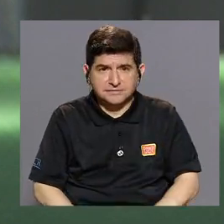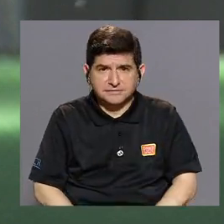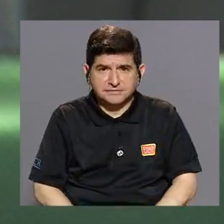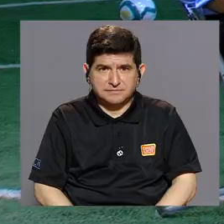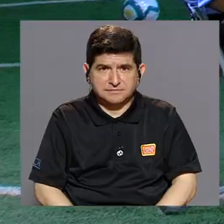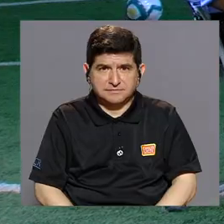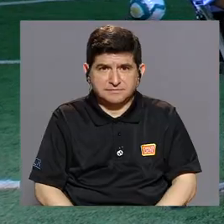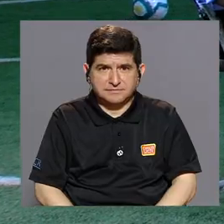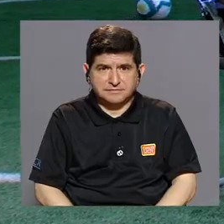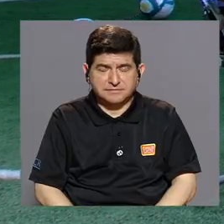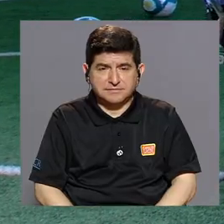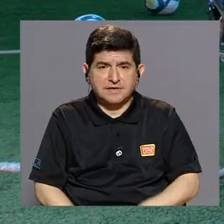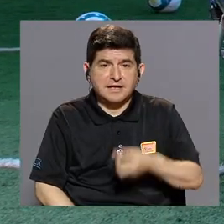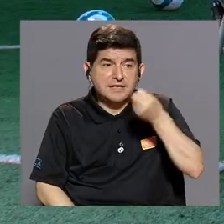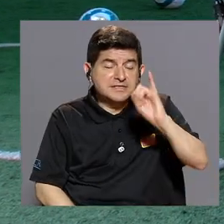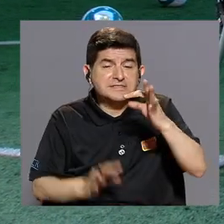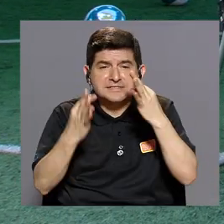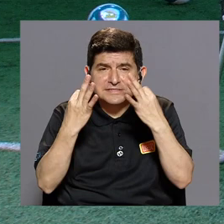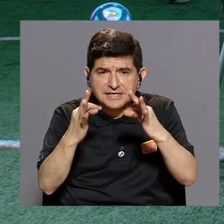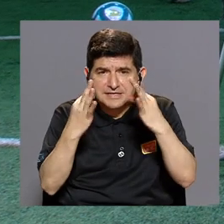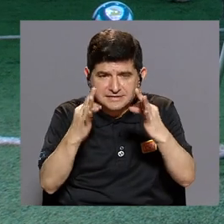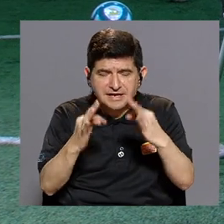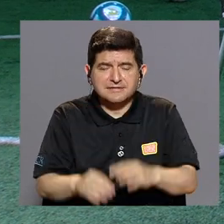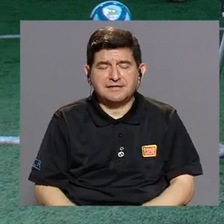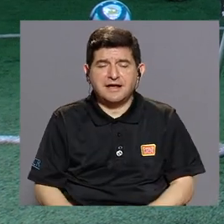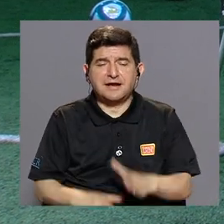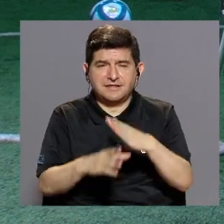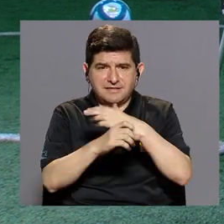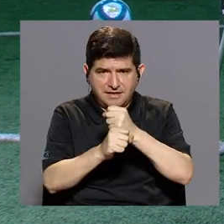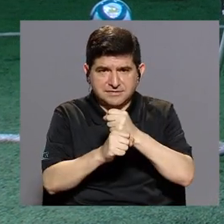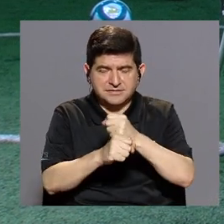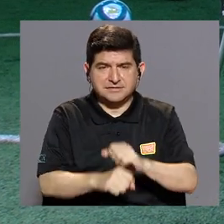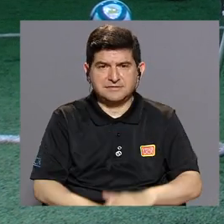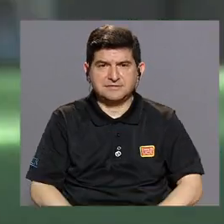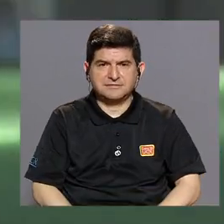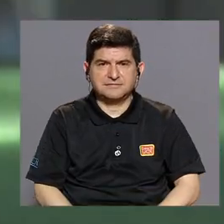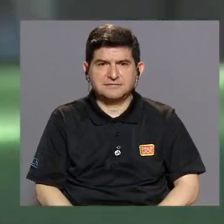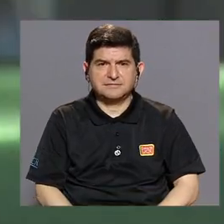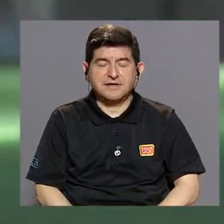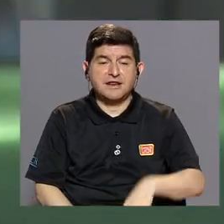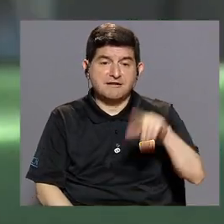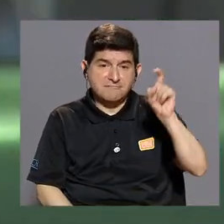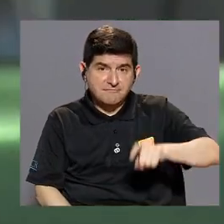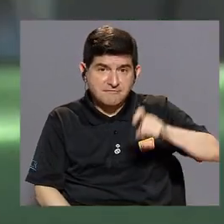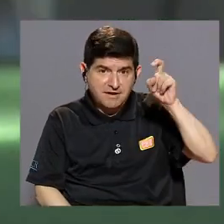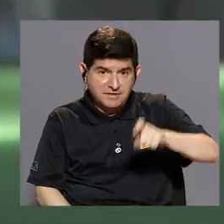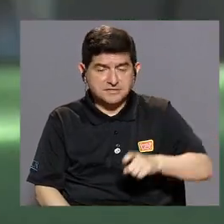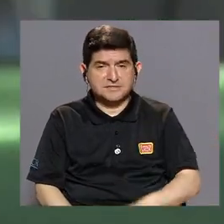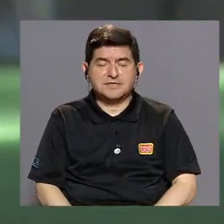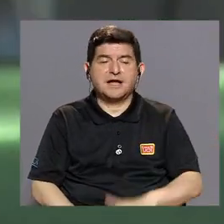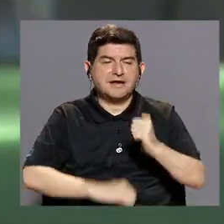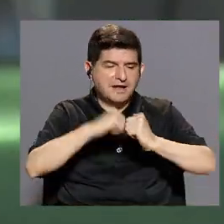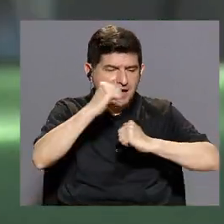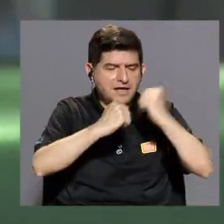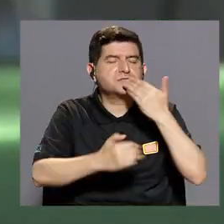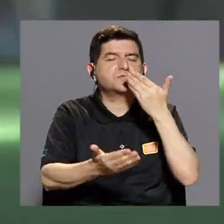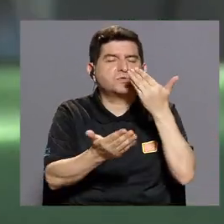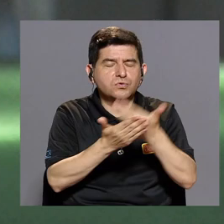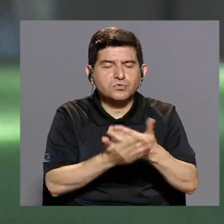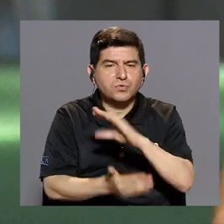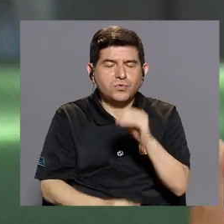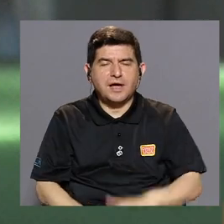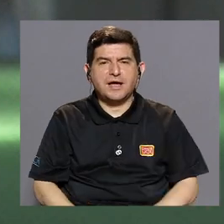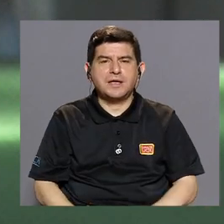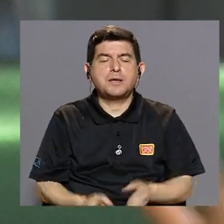sea, si se va a lograr o si se va a intentar hacerlo, tiene que ser con una estructura buena y